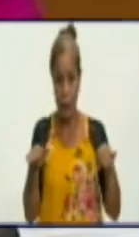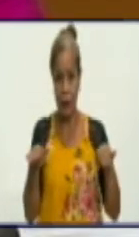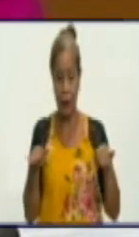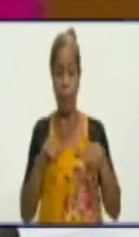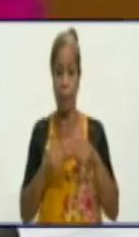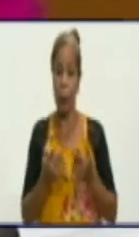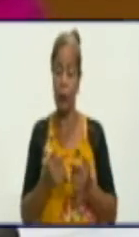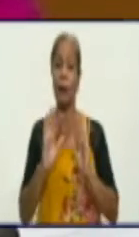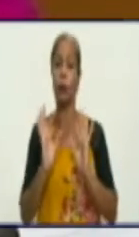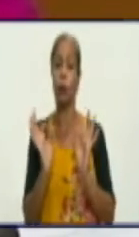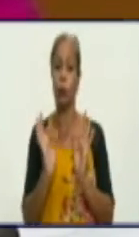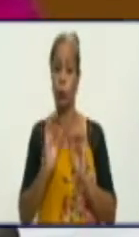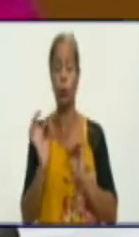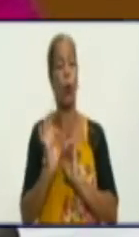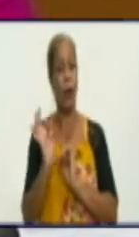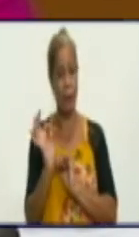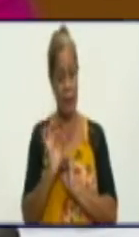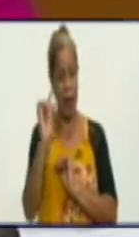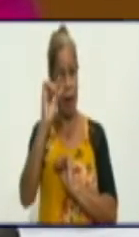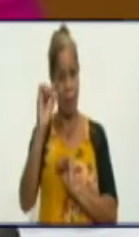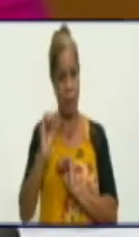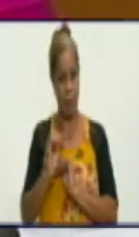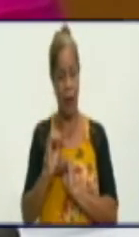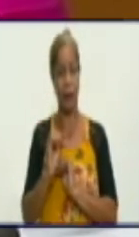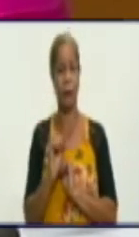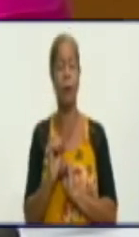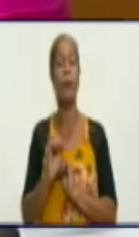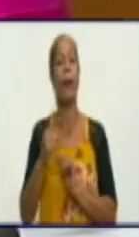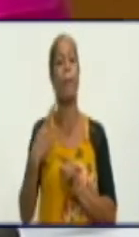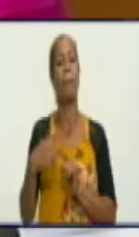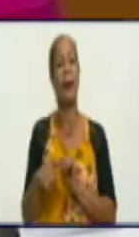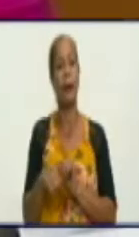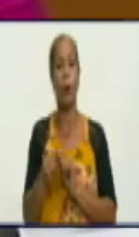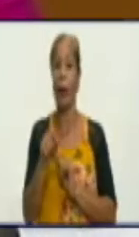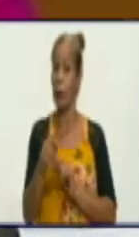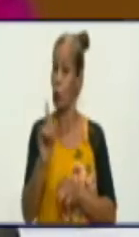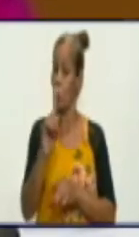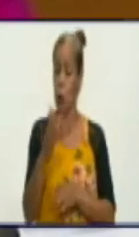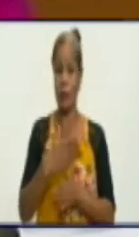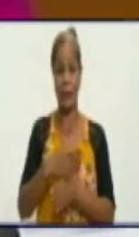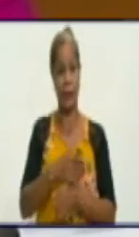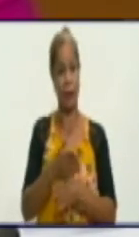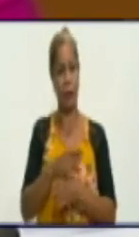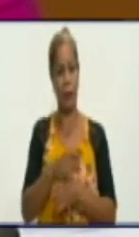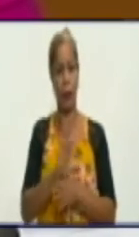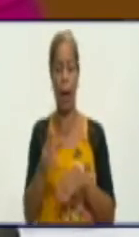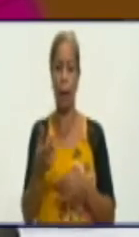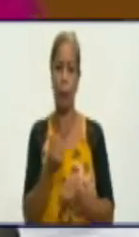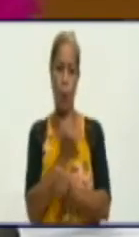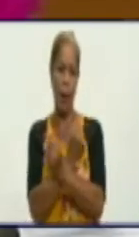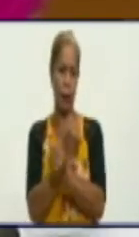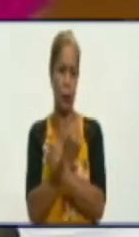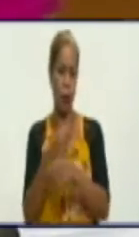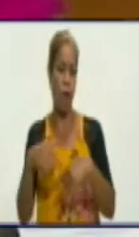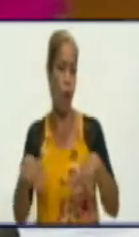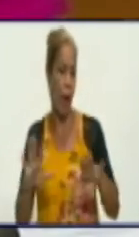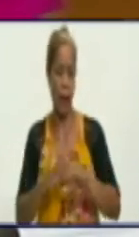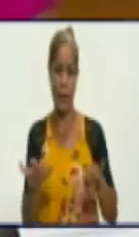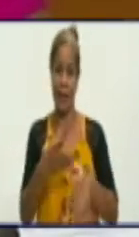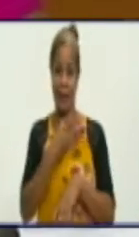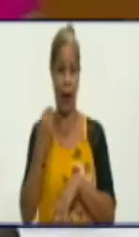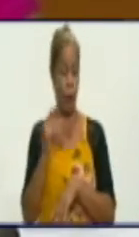con tendencia a la disminución. Sin embargo, esto no significa que estemos fuera de peligro o que ya nos podemos despreocupar